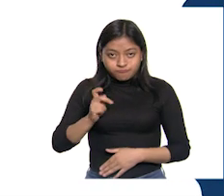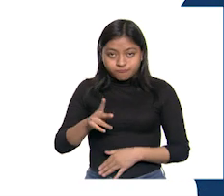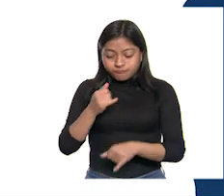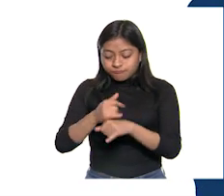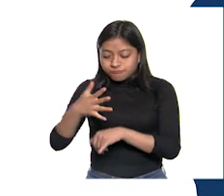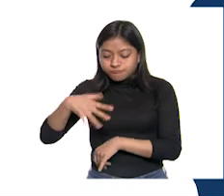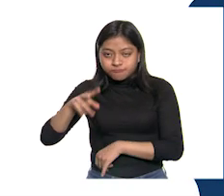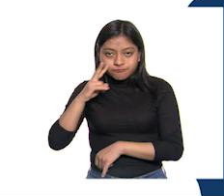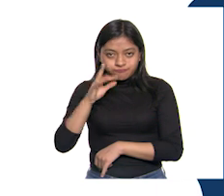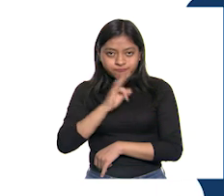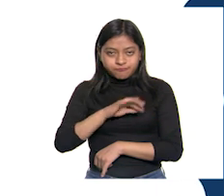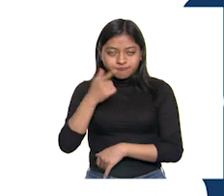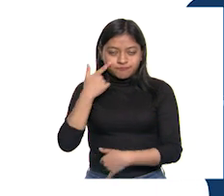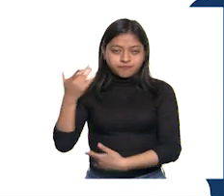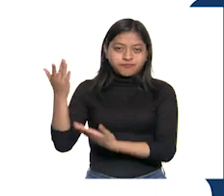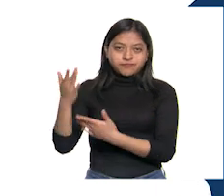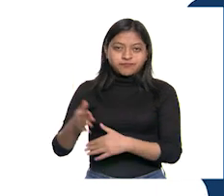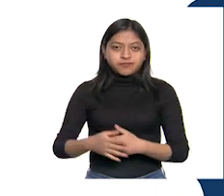la página